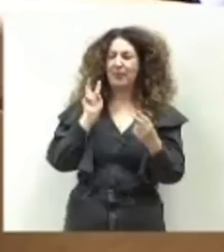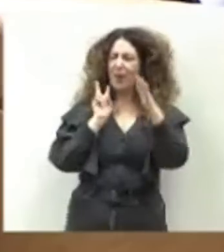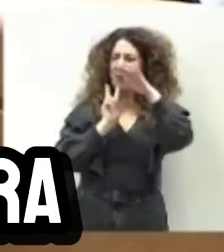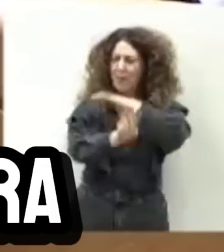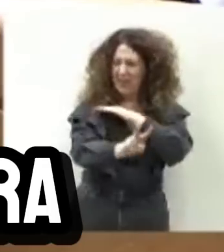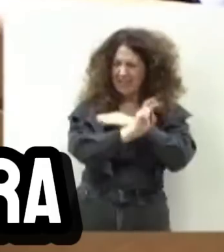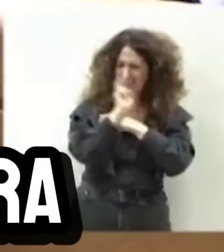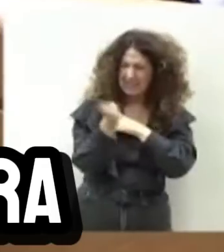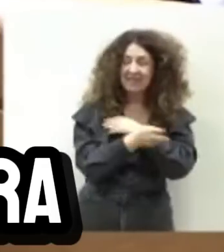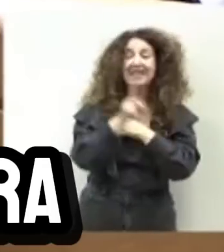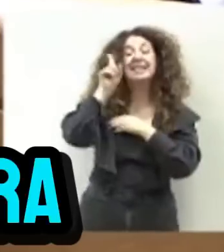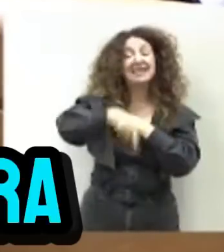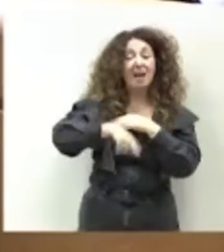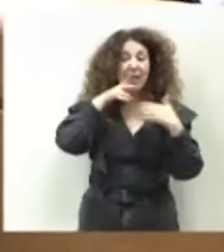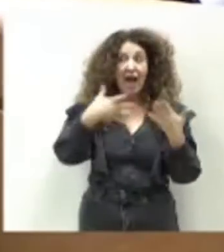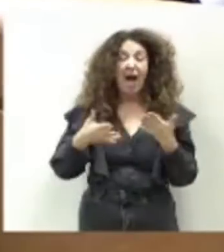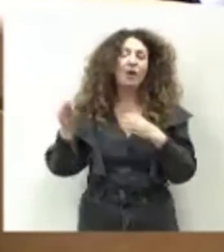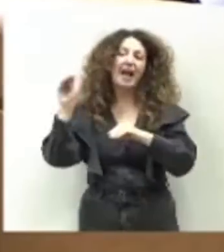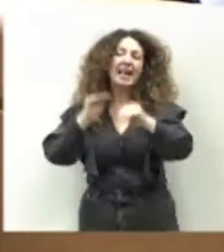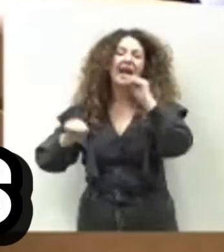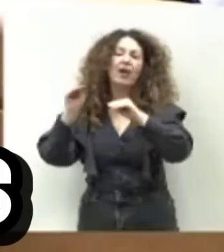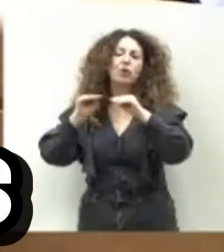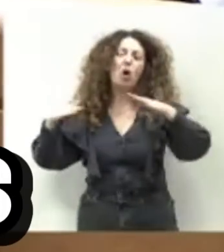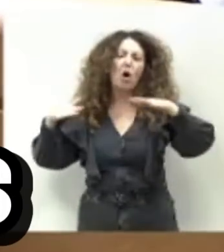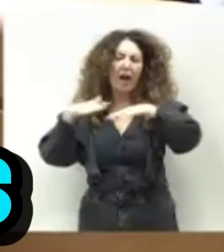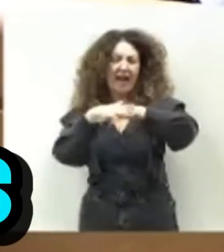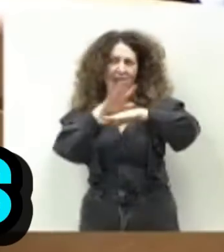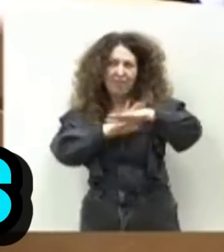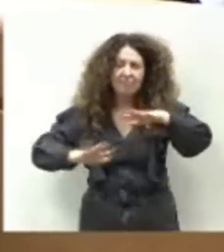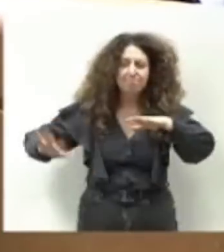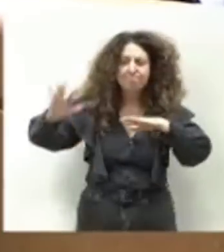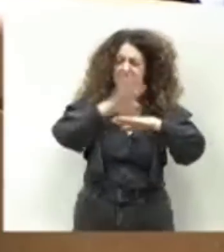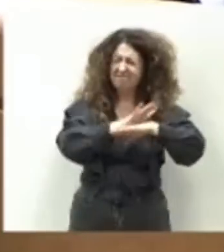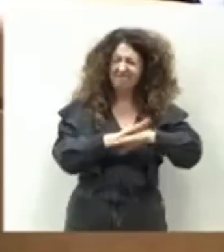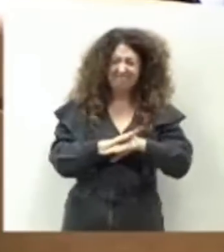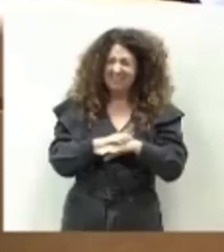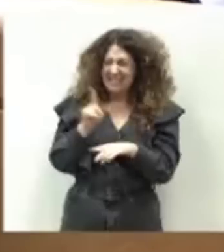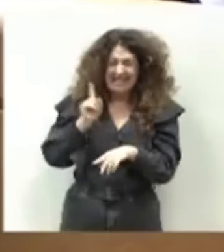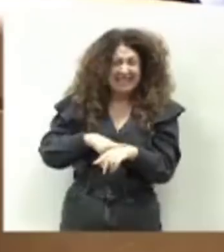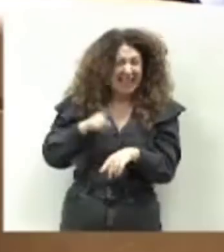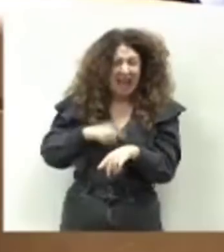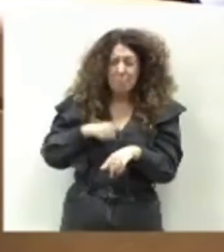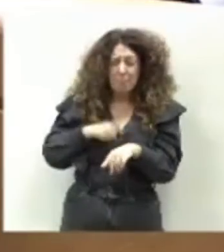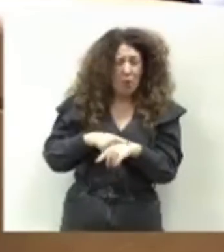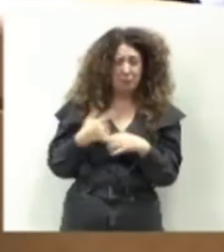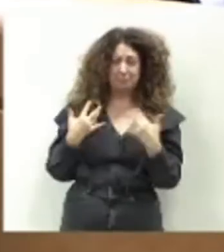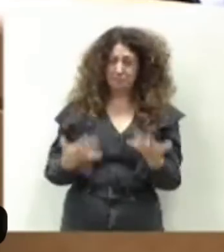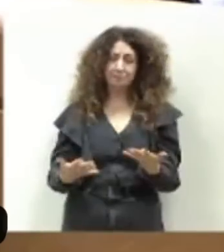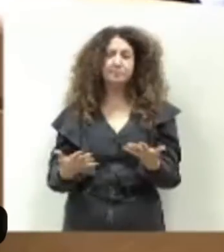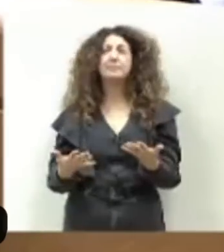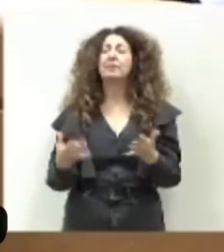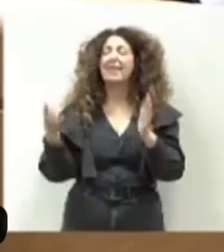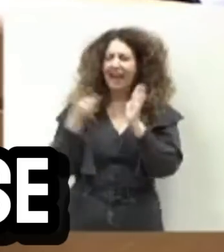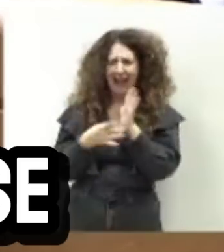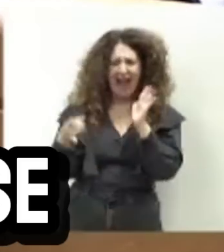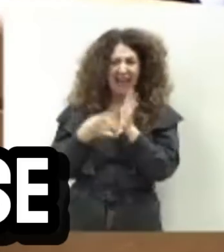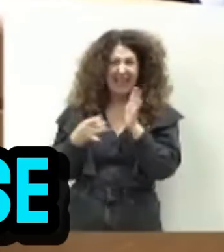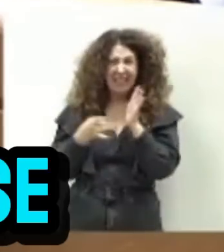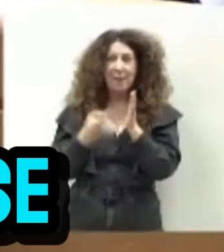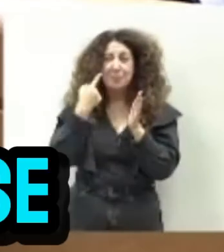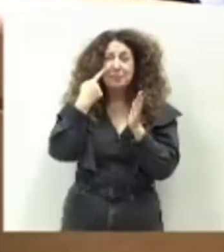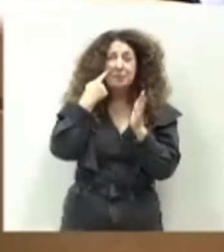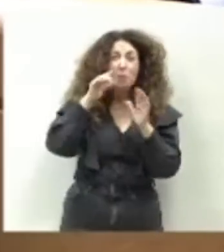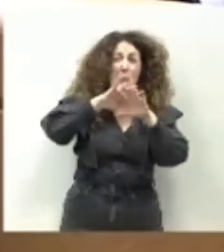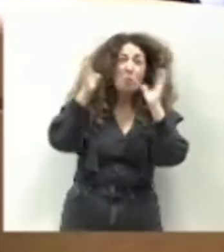reconstrucción de una parte importante de nuestra red y lo estamos haciendo en tiempos y con una calidad que en muy pocos lugares del mundo